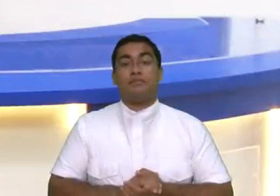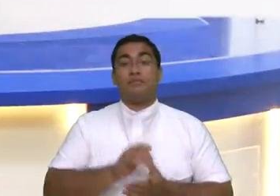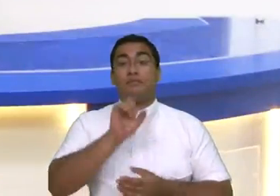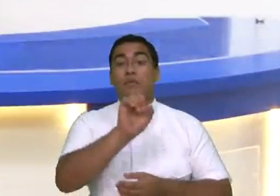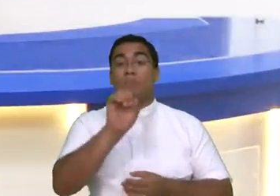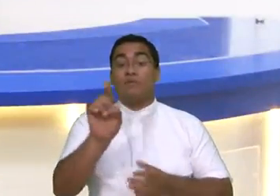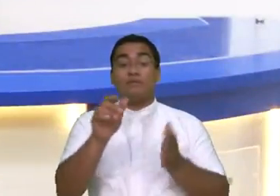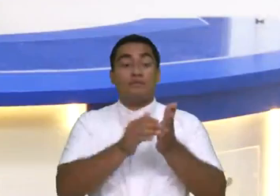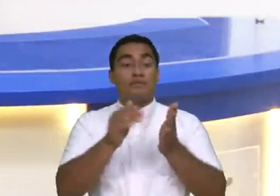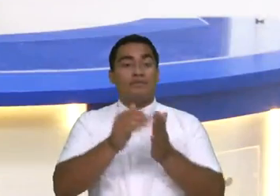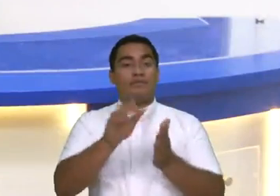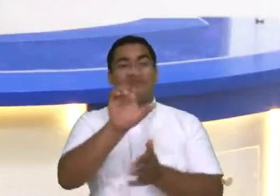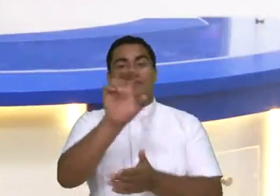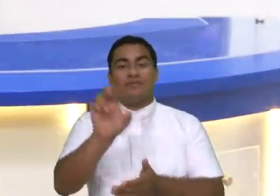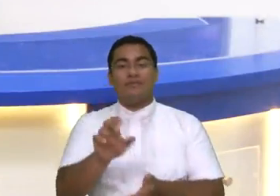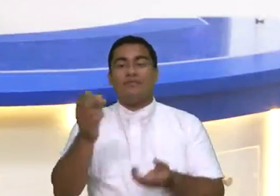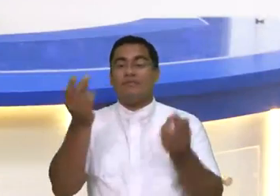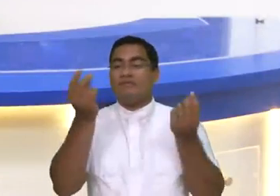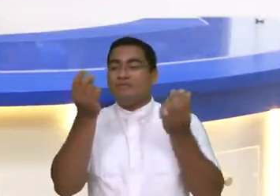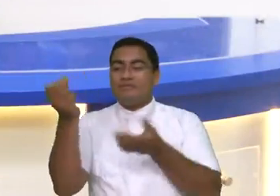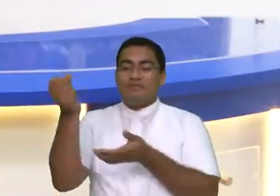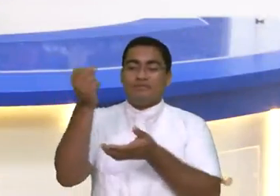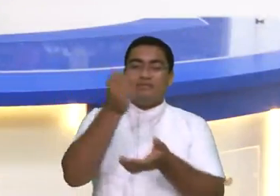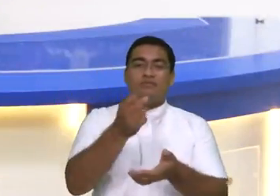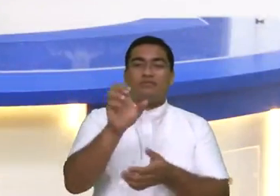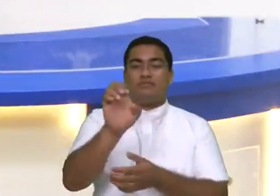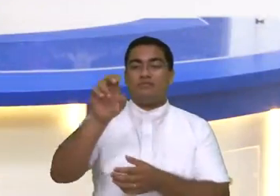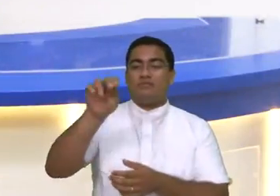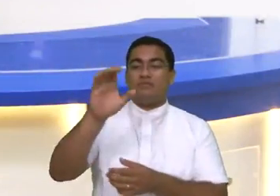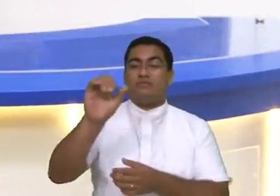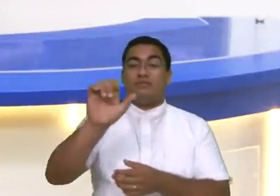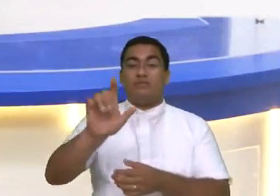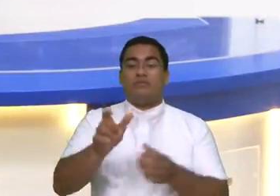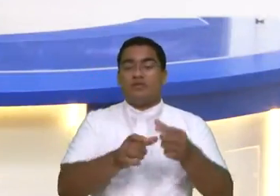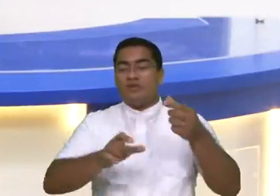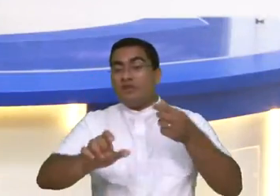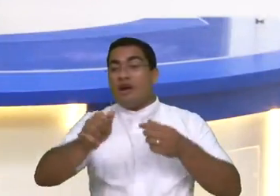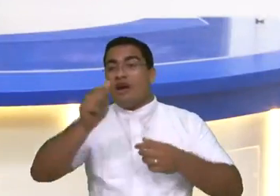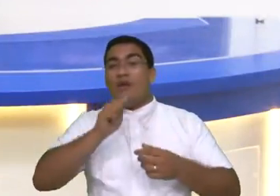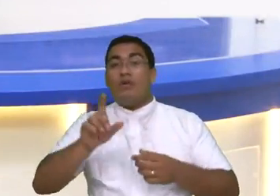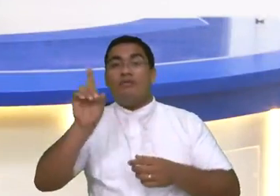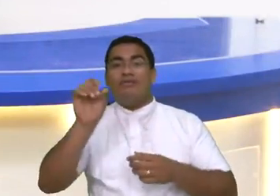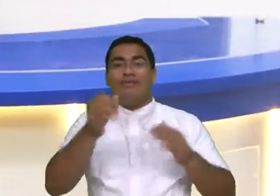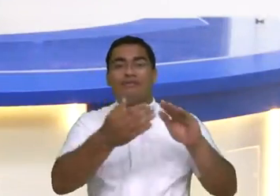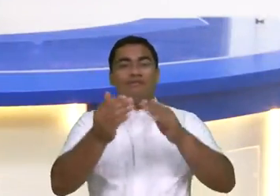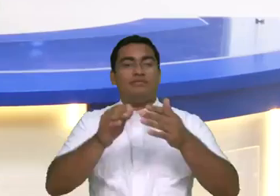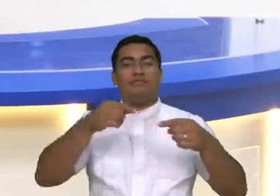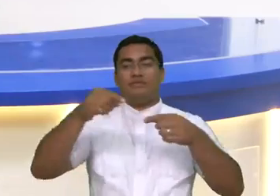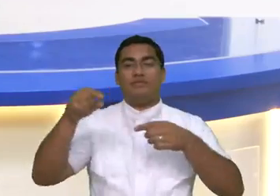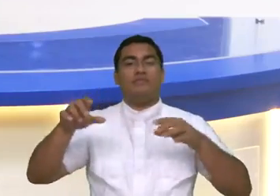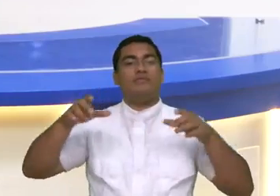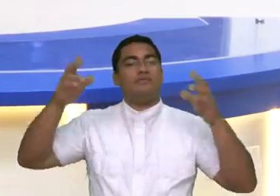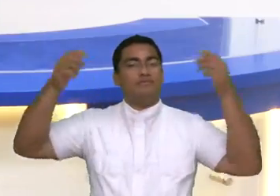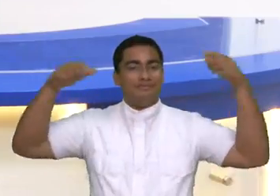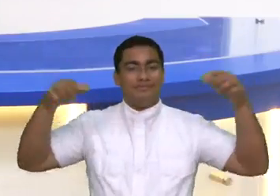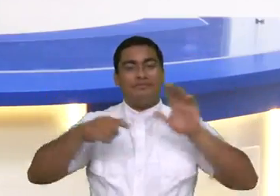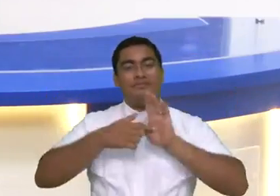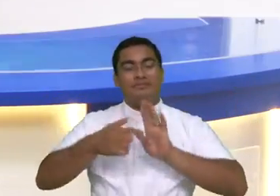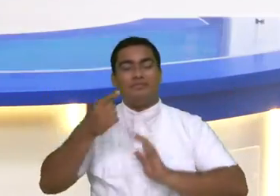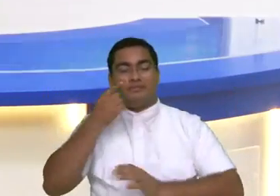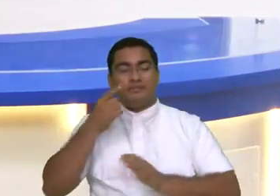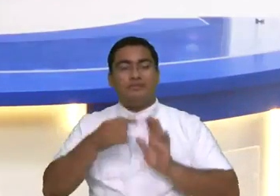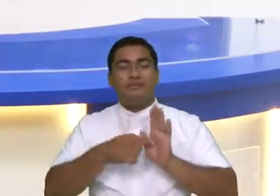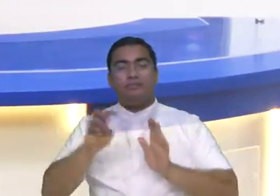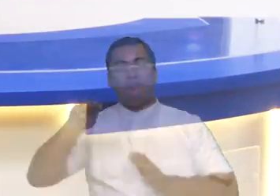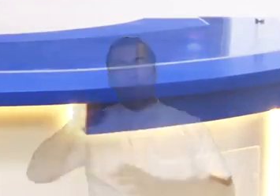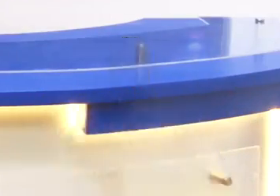$11 millones de córdobas es lo que invirtió Enacal para garantizar el vital líquido en 10 comunidades del departamento de Masaya. Veamos este reporte de